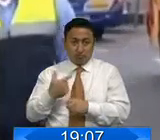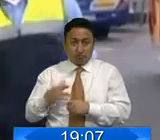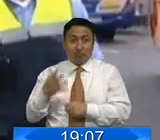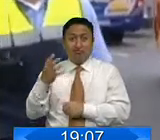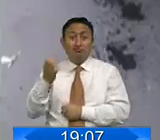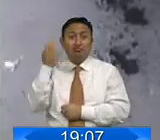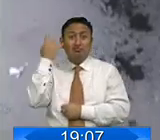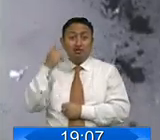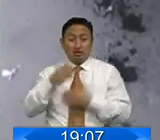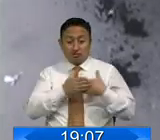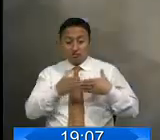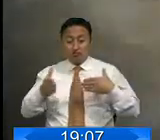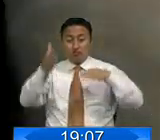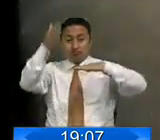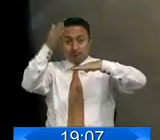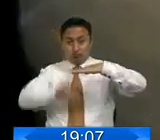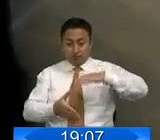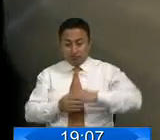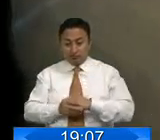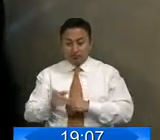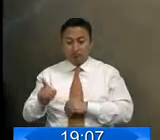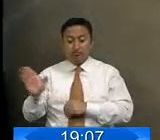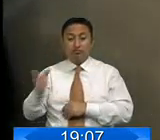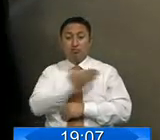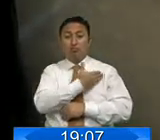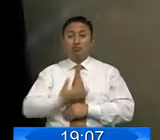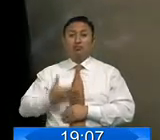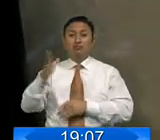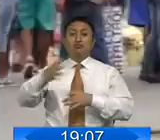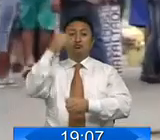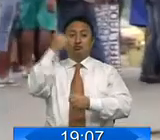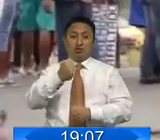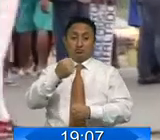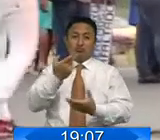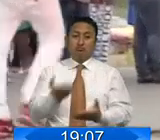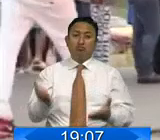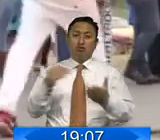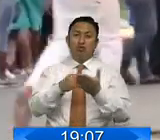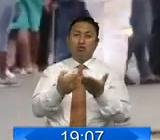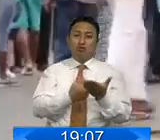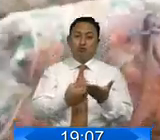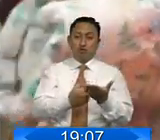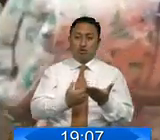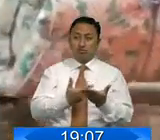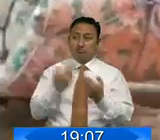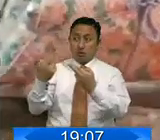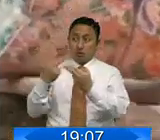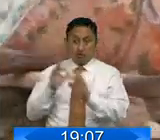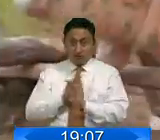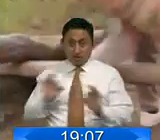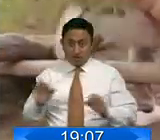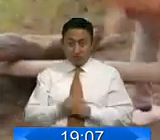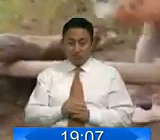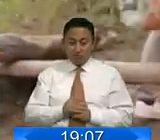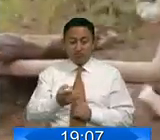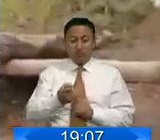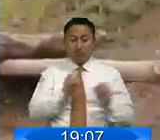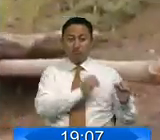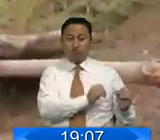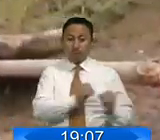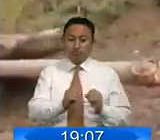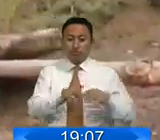días de plazo, se reunirán los presidentes de la federación en caso de no tener una respuesta favorable para organizar una